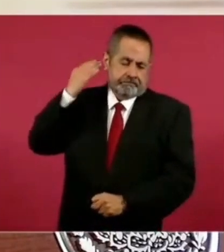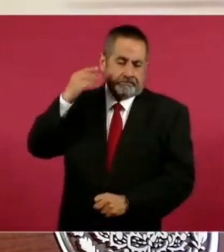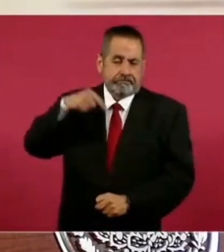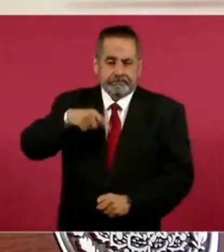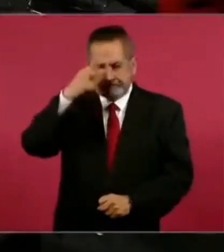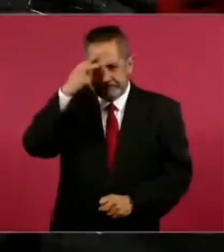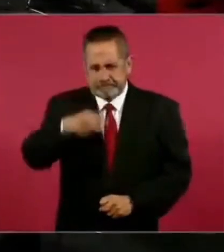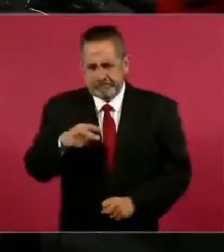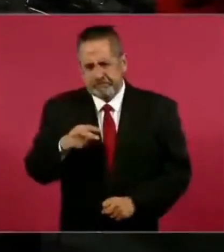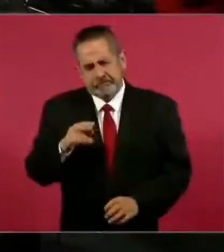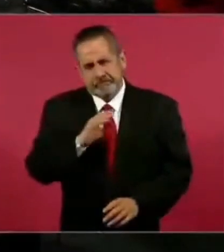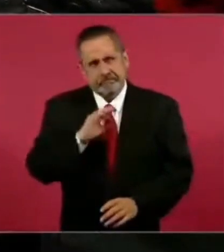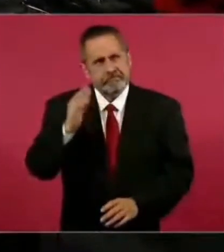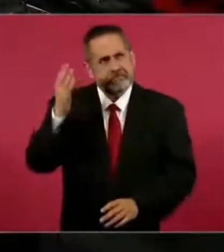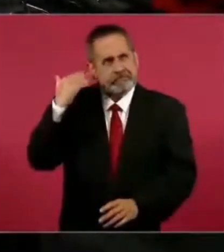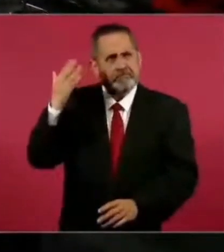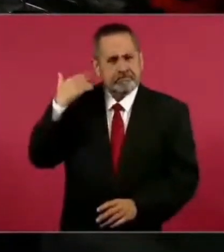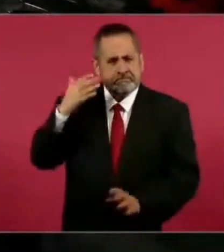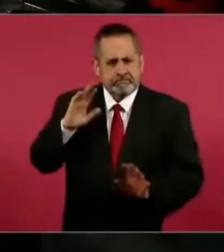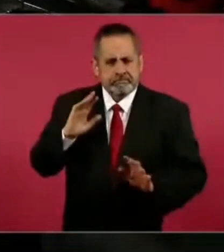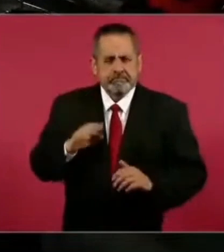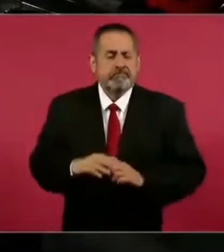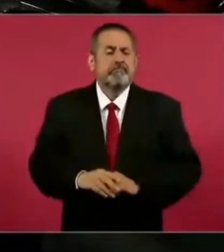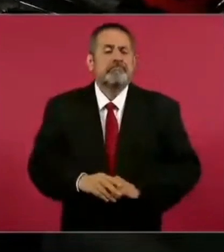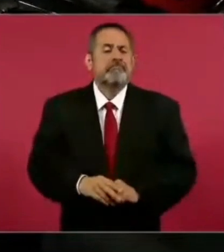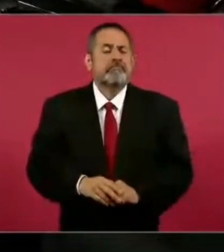hasta hace poco,